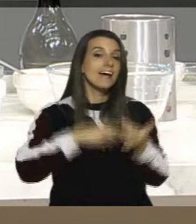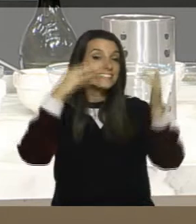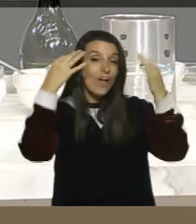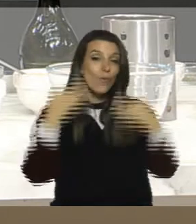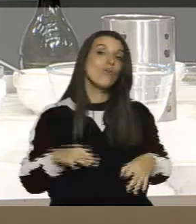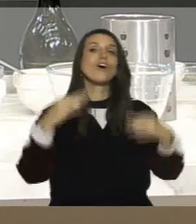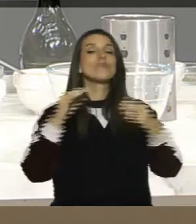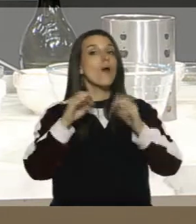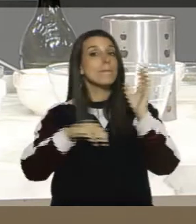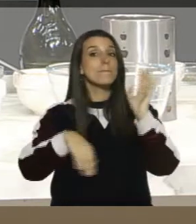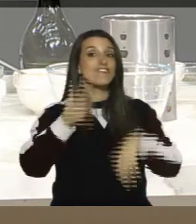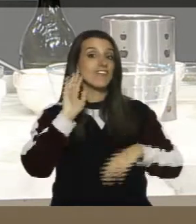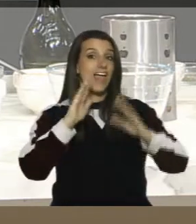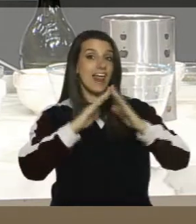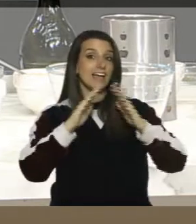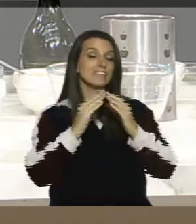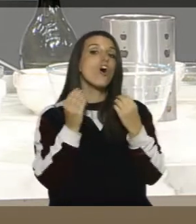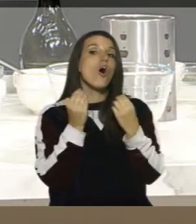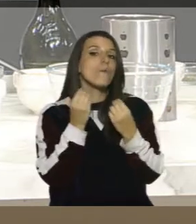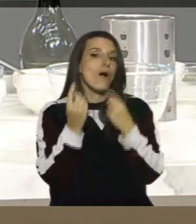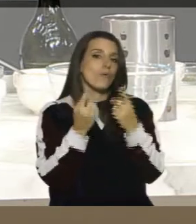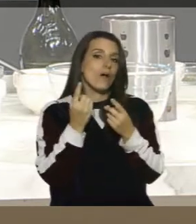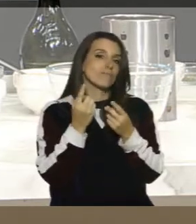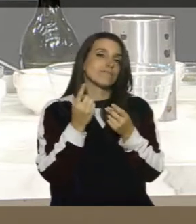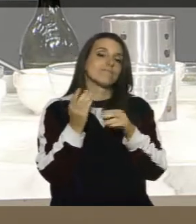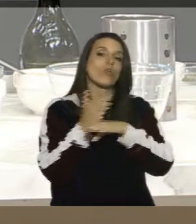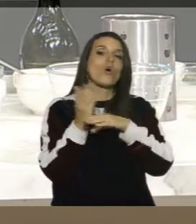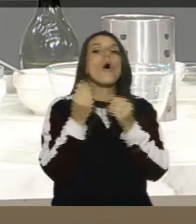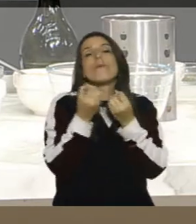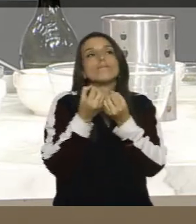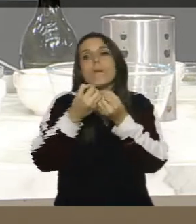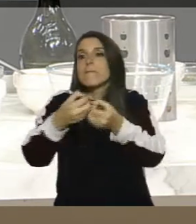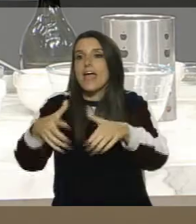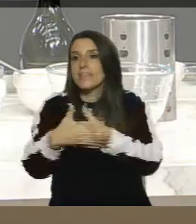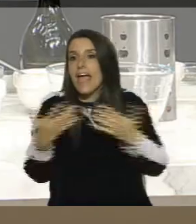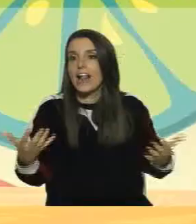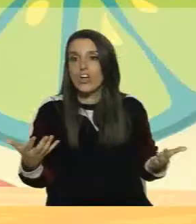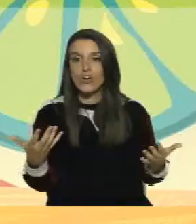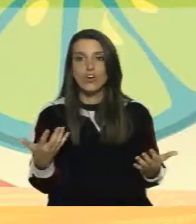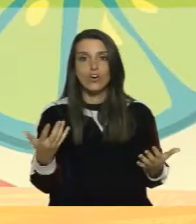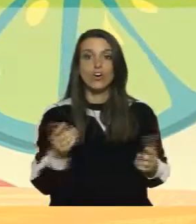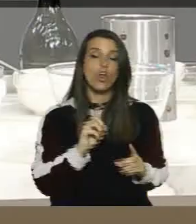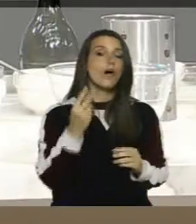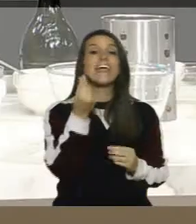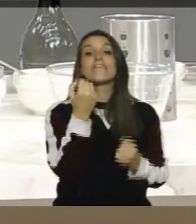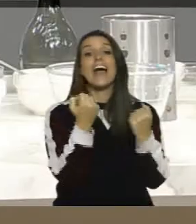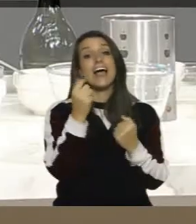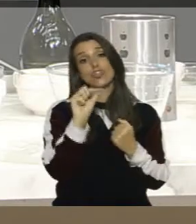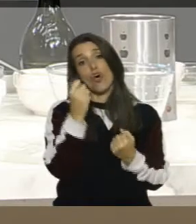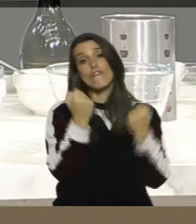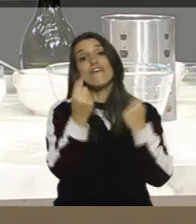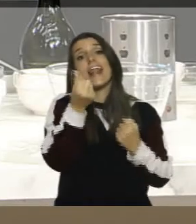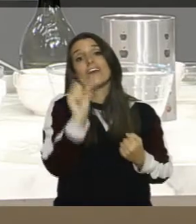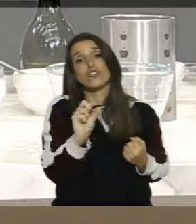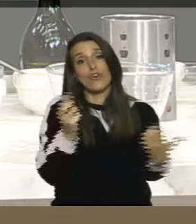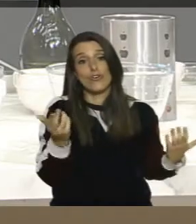seguramente en la mayoría de las casas sea un producto perdido, porque desecharía esto. ¿No? Entonces ahorrás económicamente también es bueno, porque no le